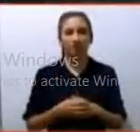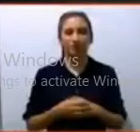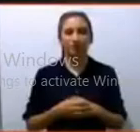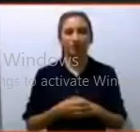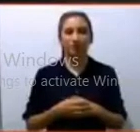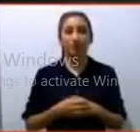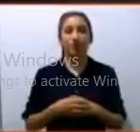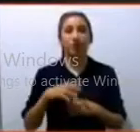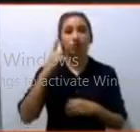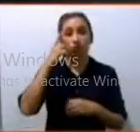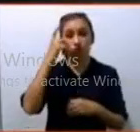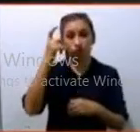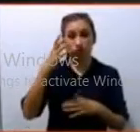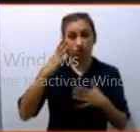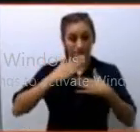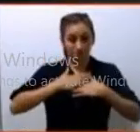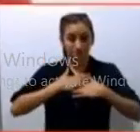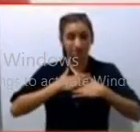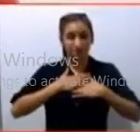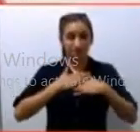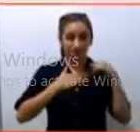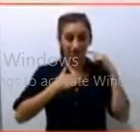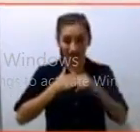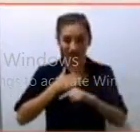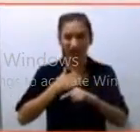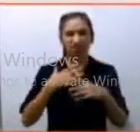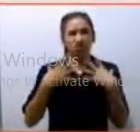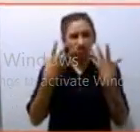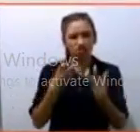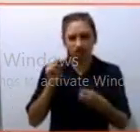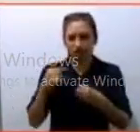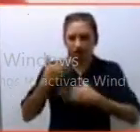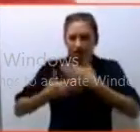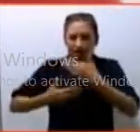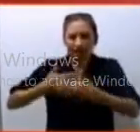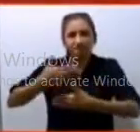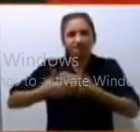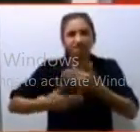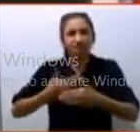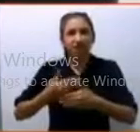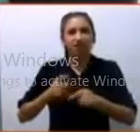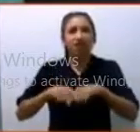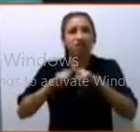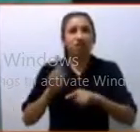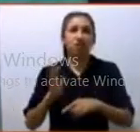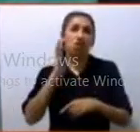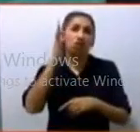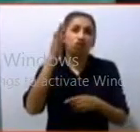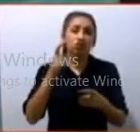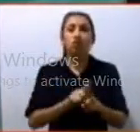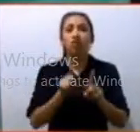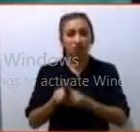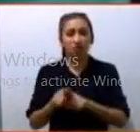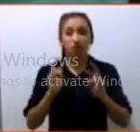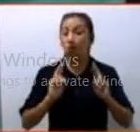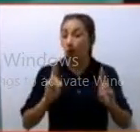Mi sueño también para Ángelo es sacarlo adelante y que sea algo en el futuro también.